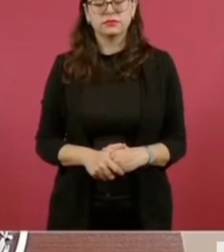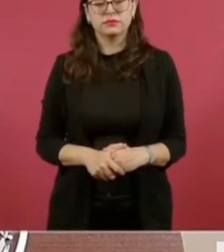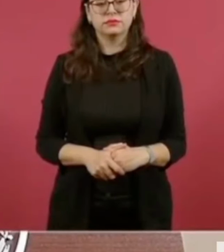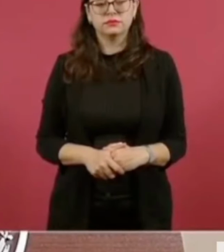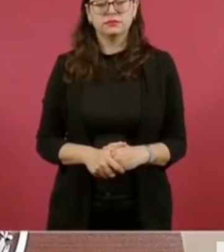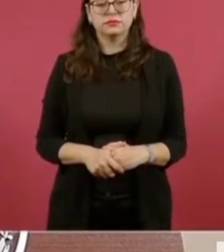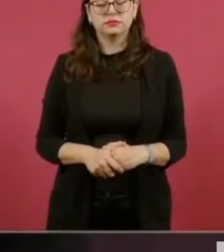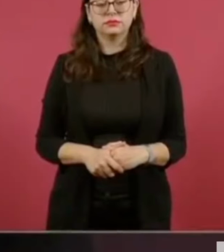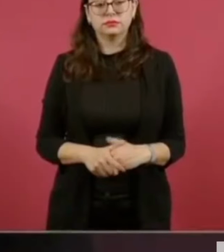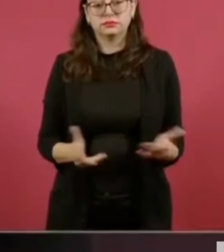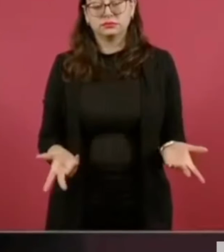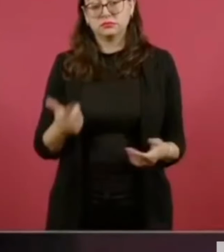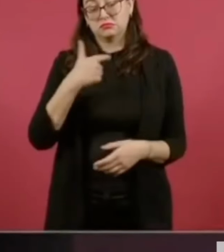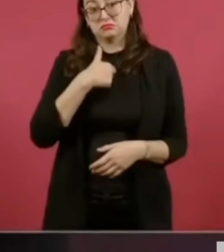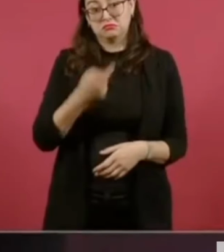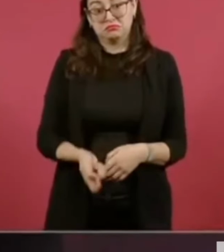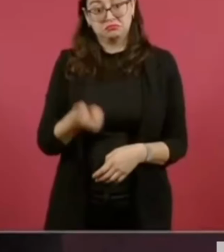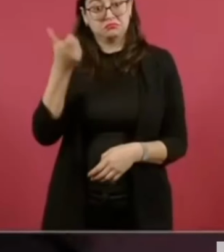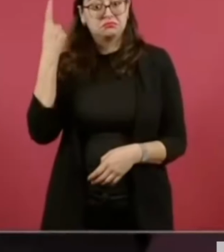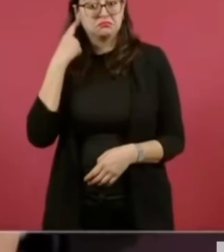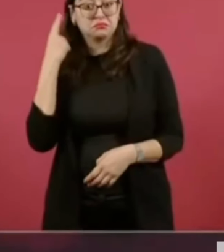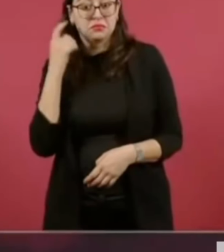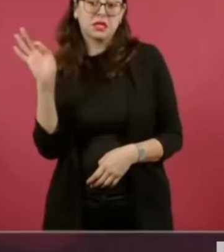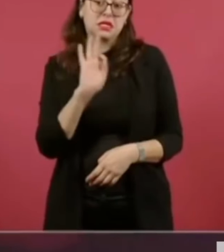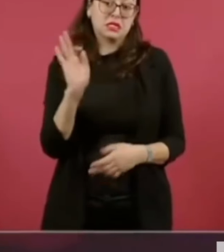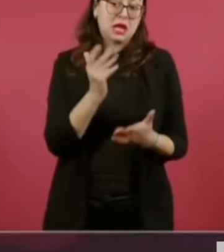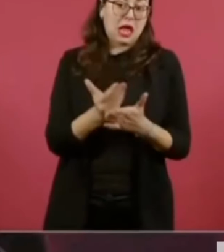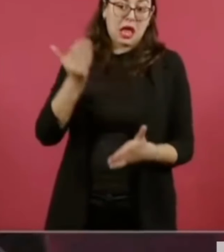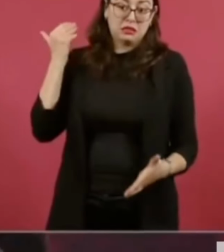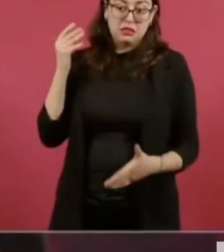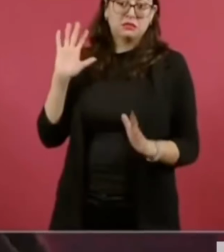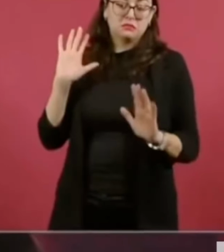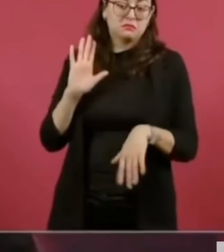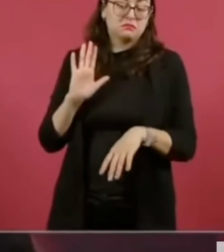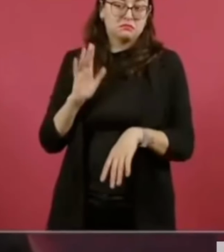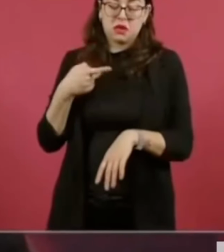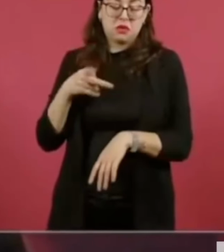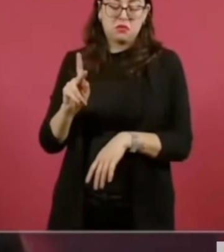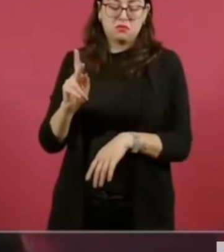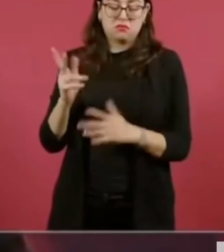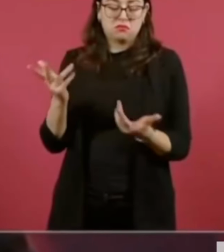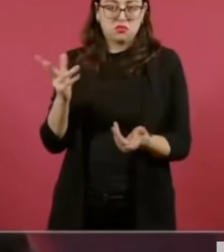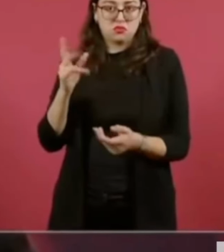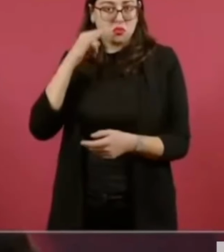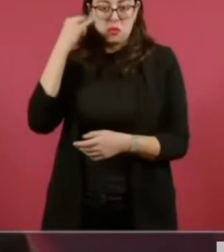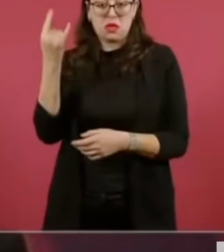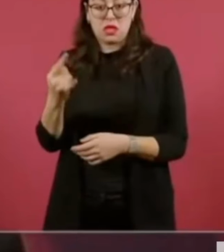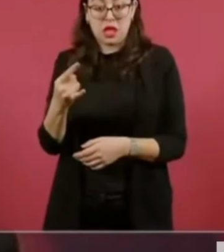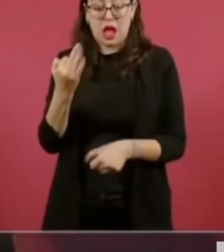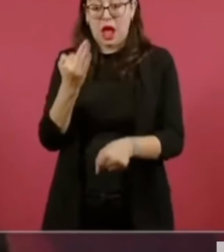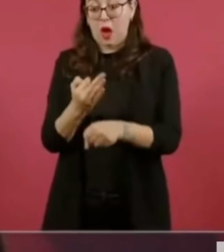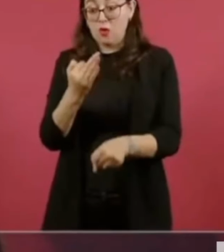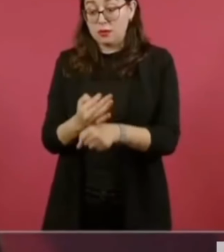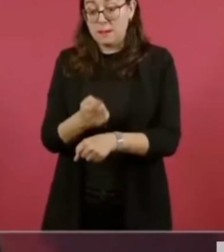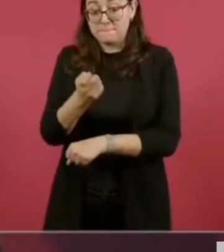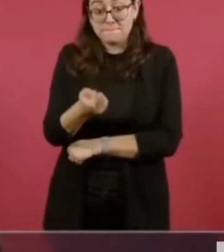Puede ser que no esté yo enterado, pero es la primera vez que veo que la